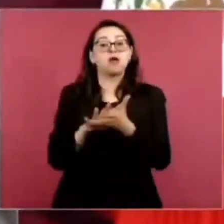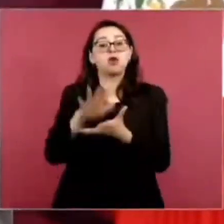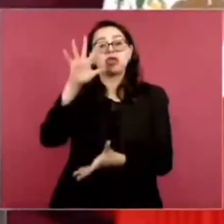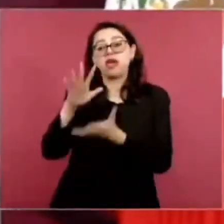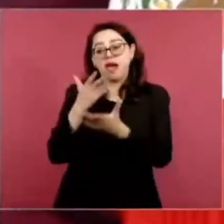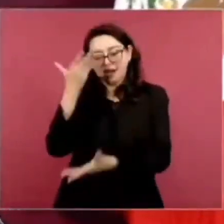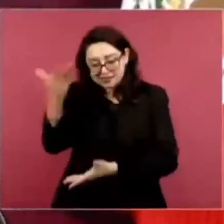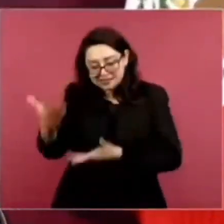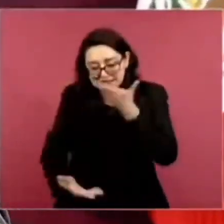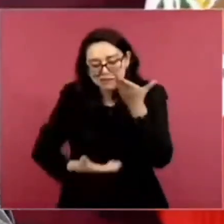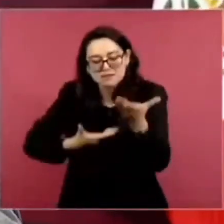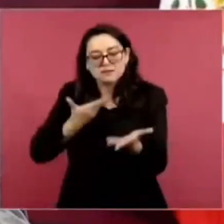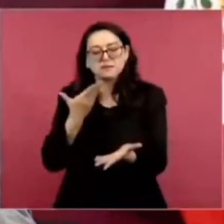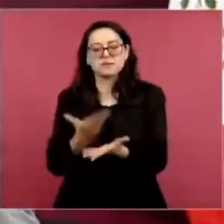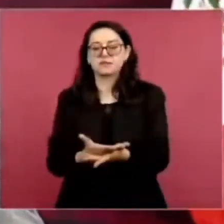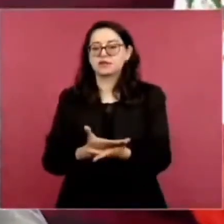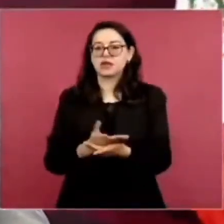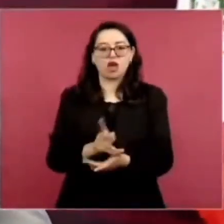para